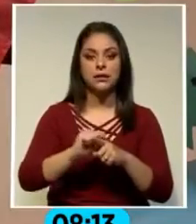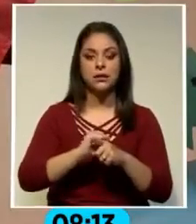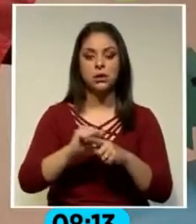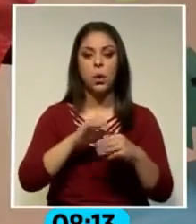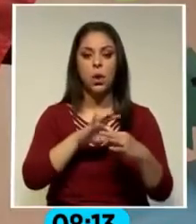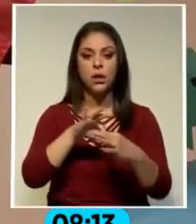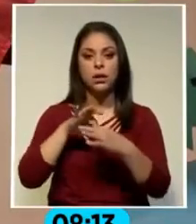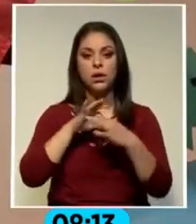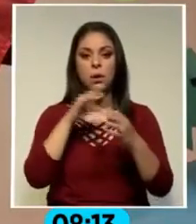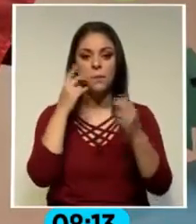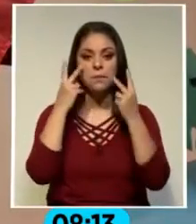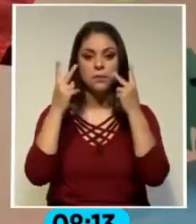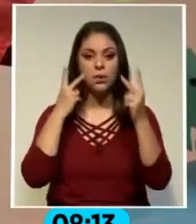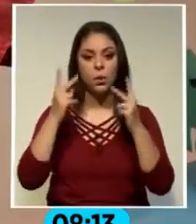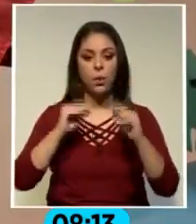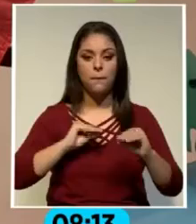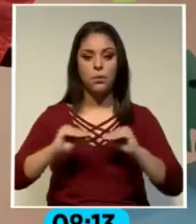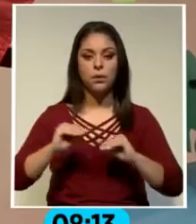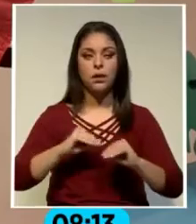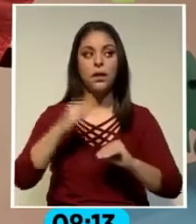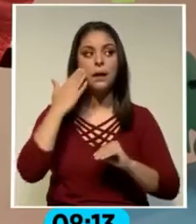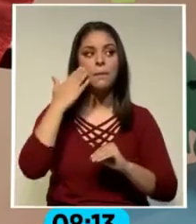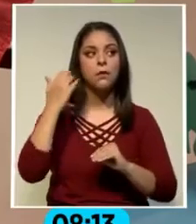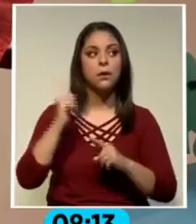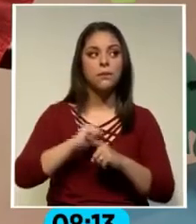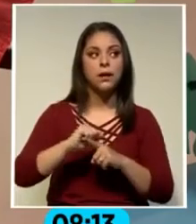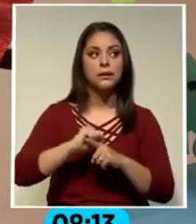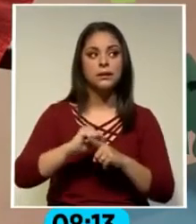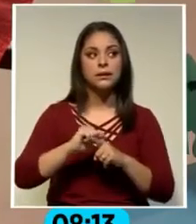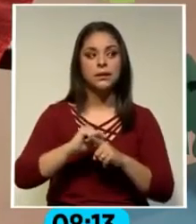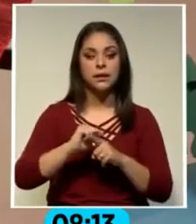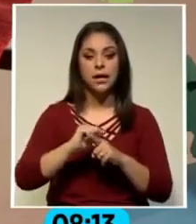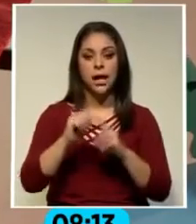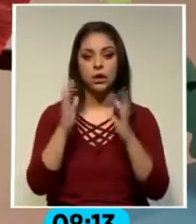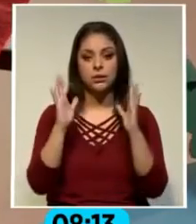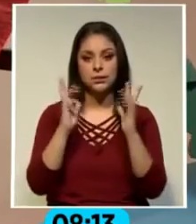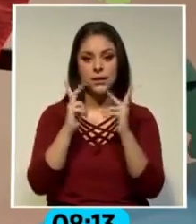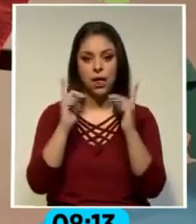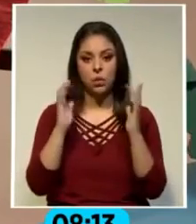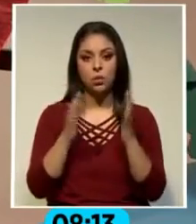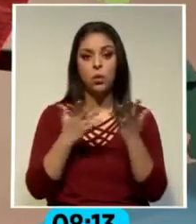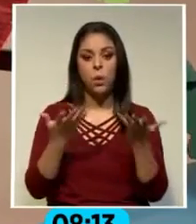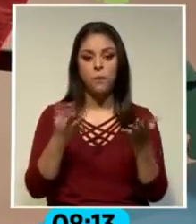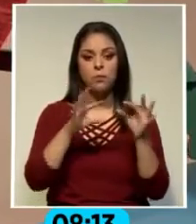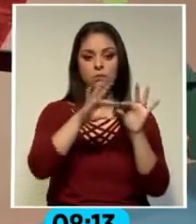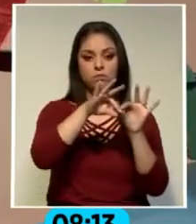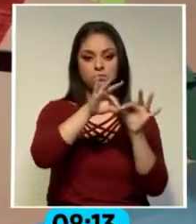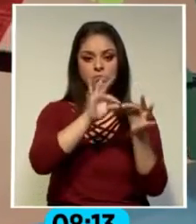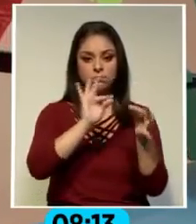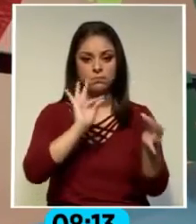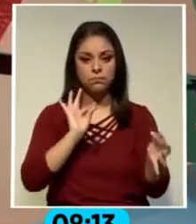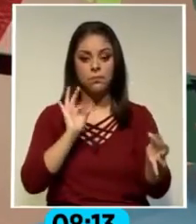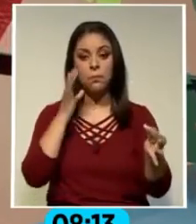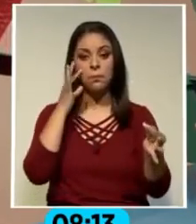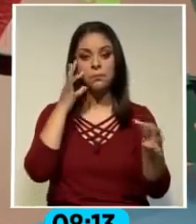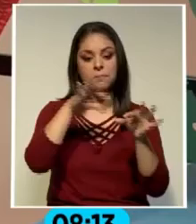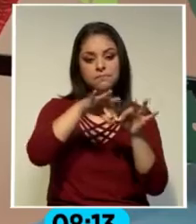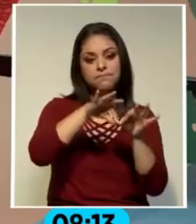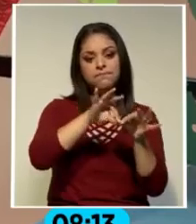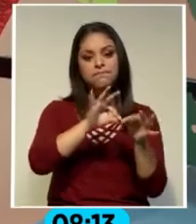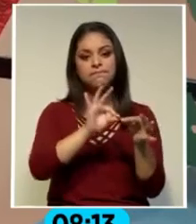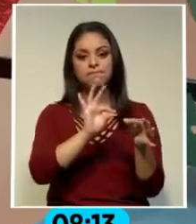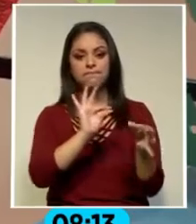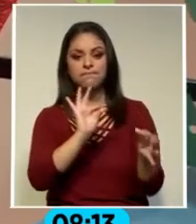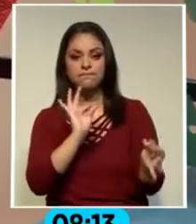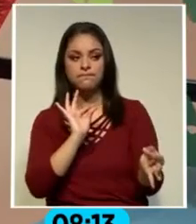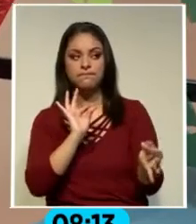visomotora porque ejercitamos nuestros deditos. Excelente. Sea despegando, ¿verdad? Y vea la presión que hace el índice con